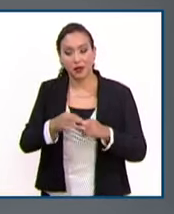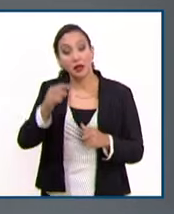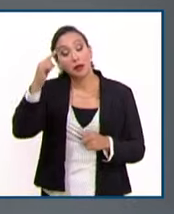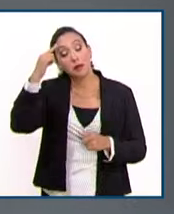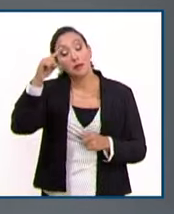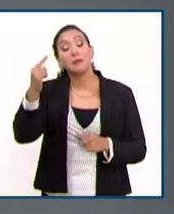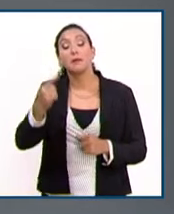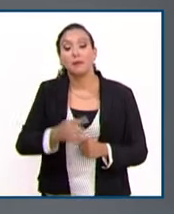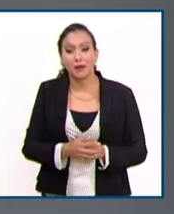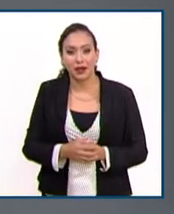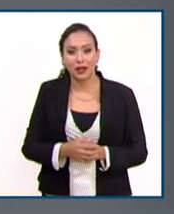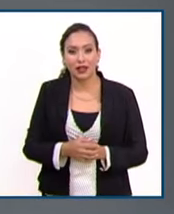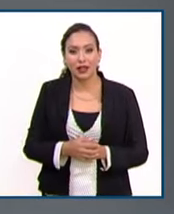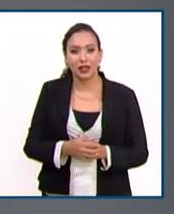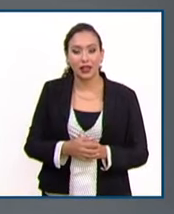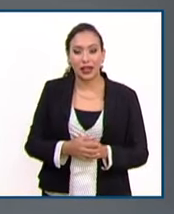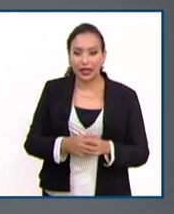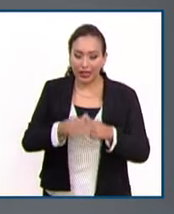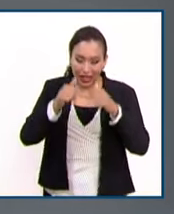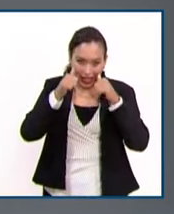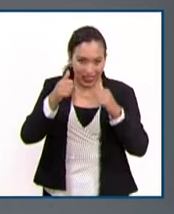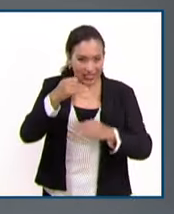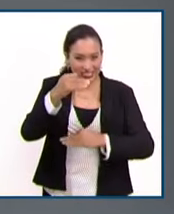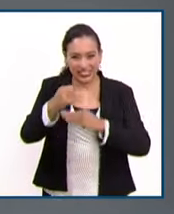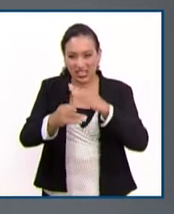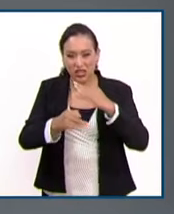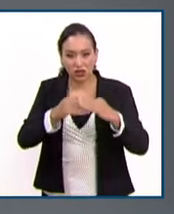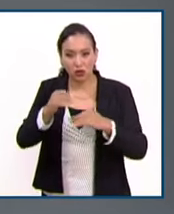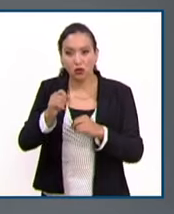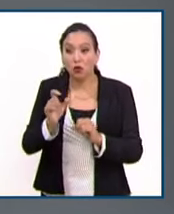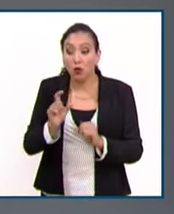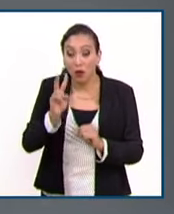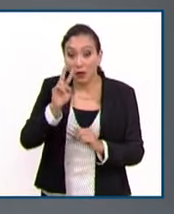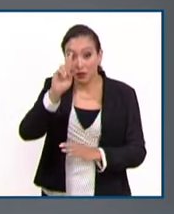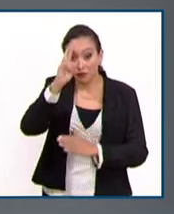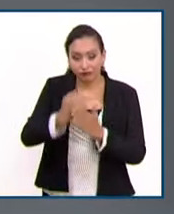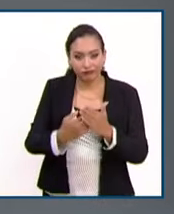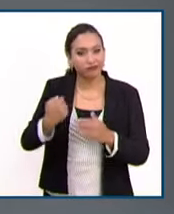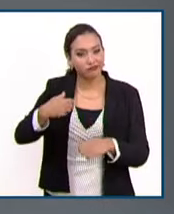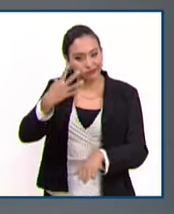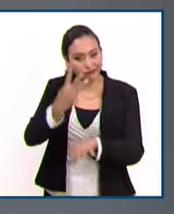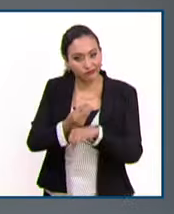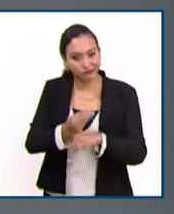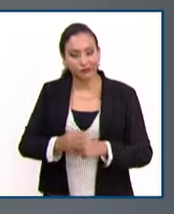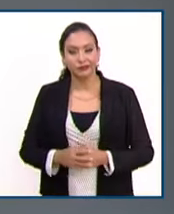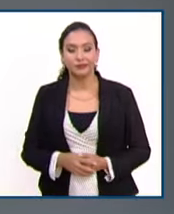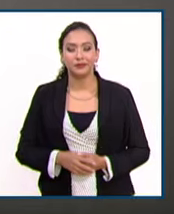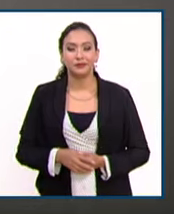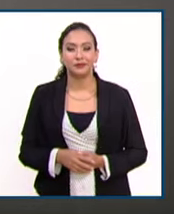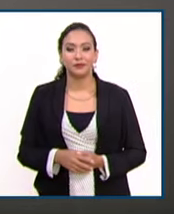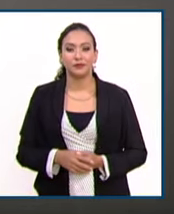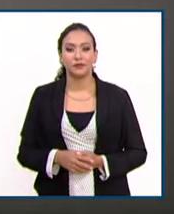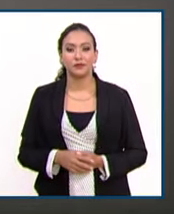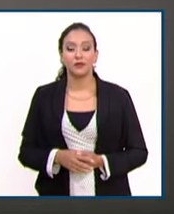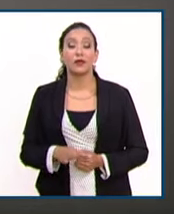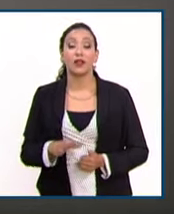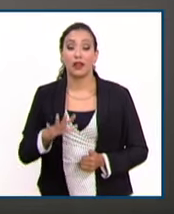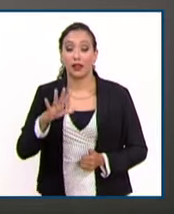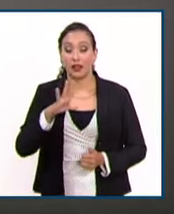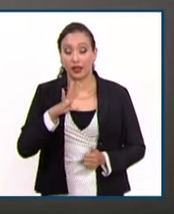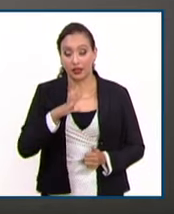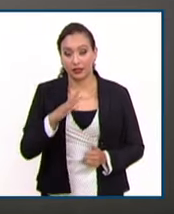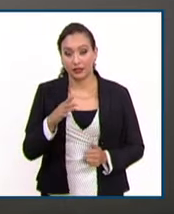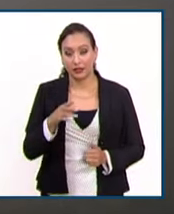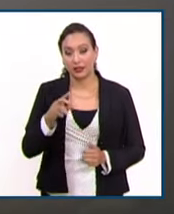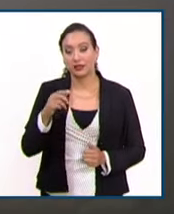quede ningún medio de impugnación sin resolver. Destacó que serán resueltas a más tardar